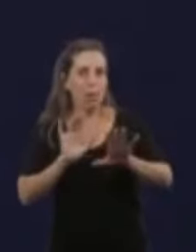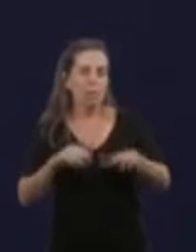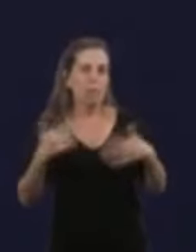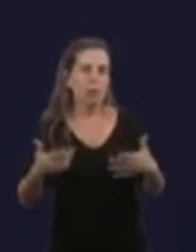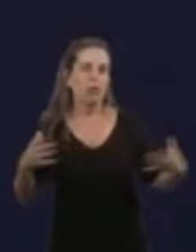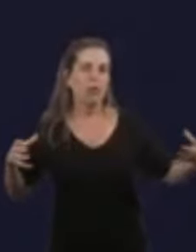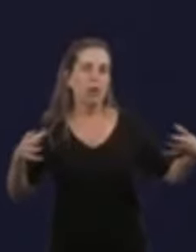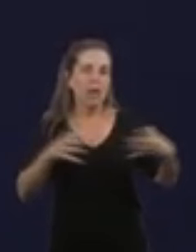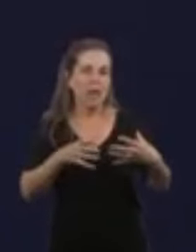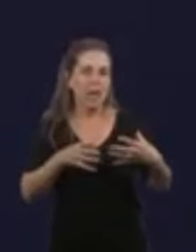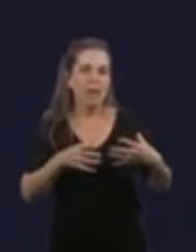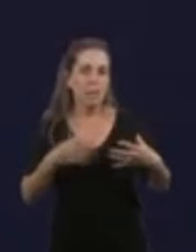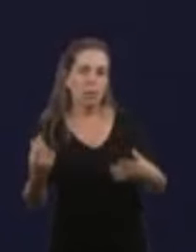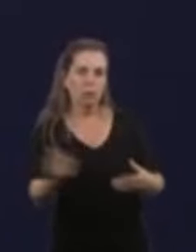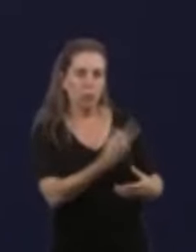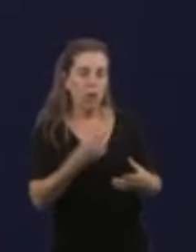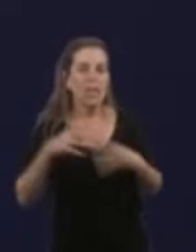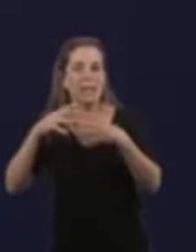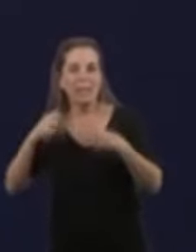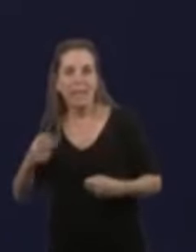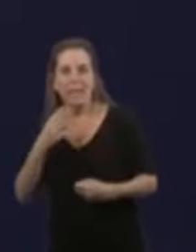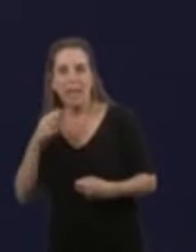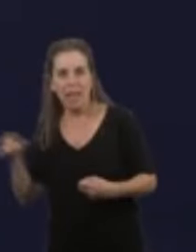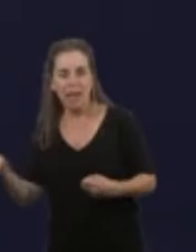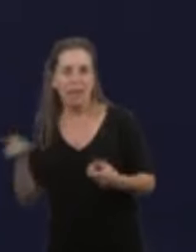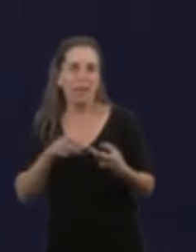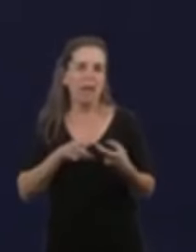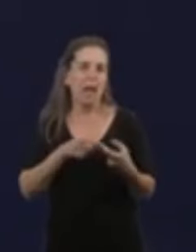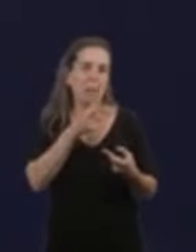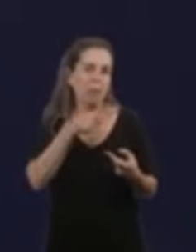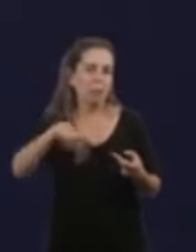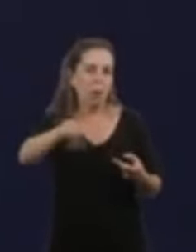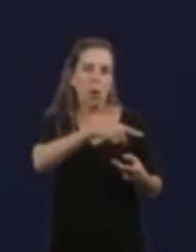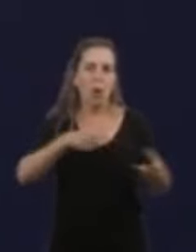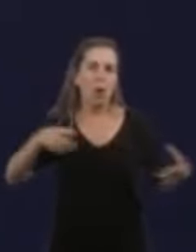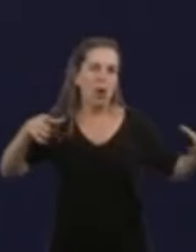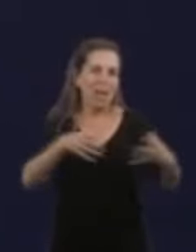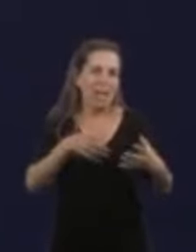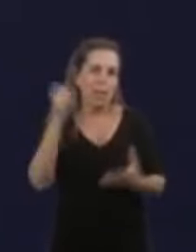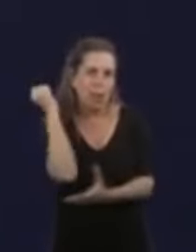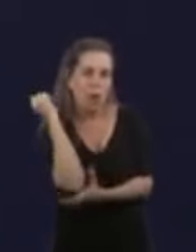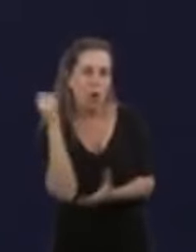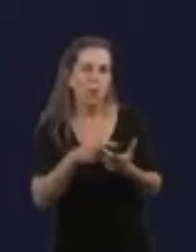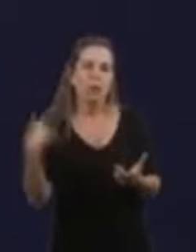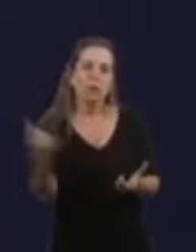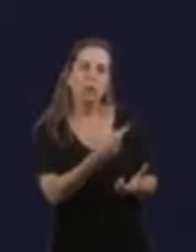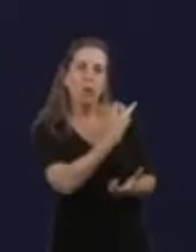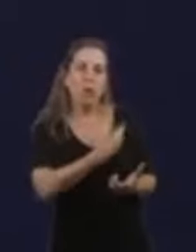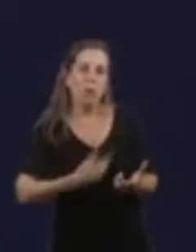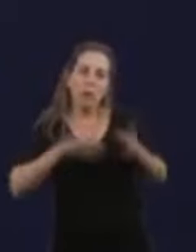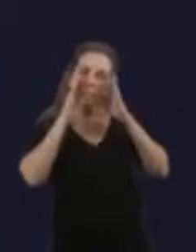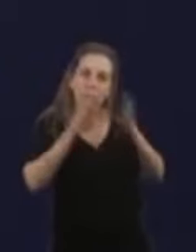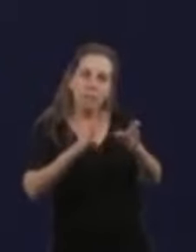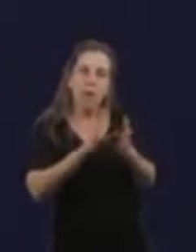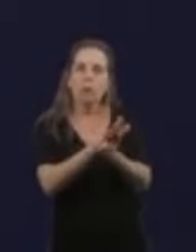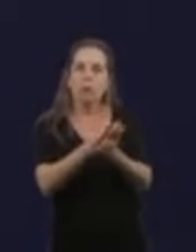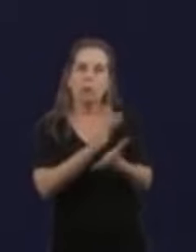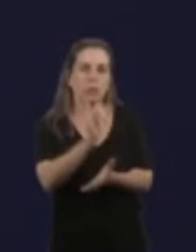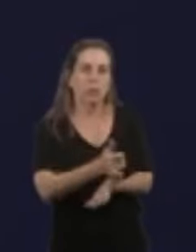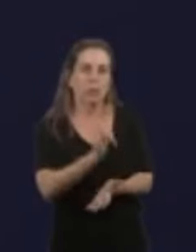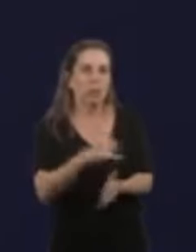equipo no solo la secretaría de energía sino me parece que todo el equipo económico y todo el resto del gobierno estamos abocados a que eso se solucione Porque todos